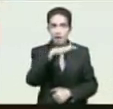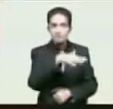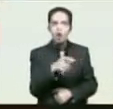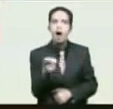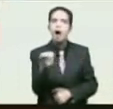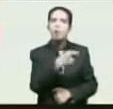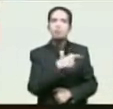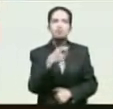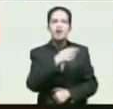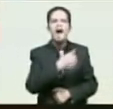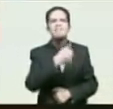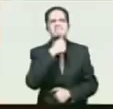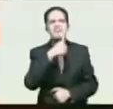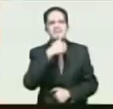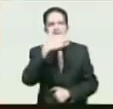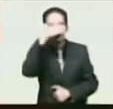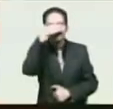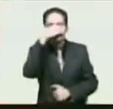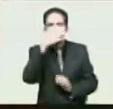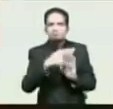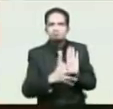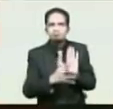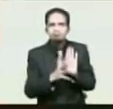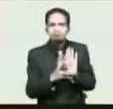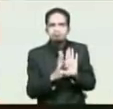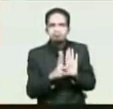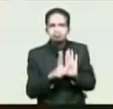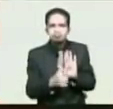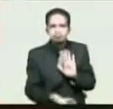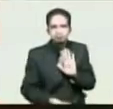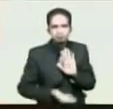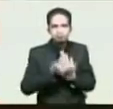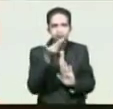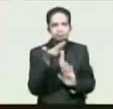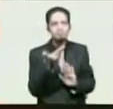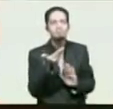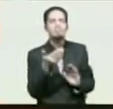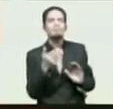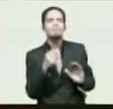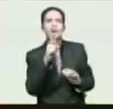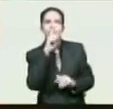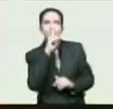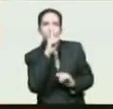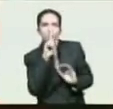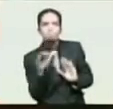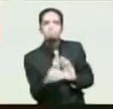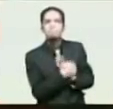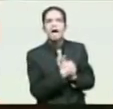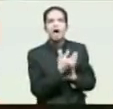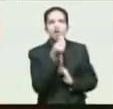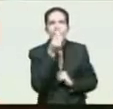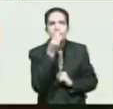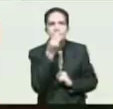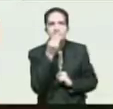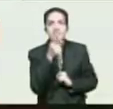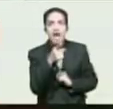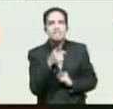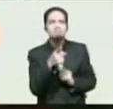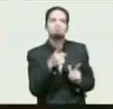los delincuentes, especuladores, a los que se esconden la comida, a los contrabandistas, y ponerlos a la orden de la